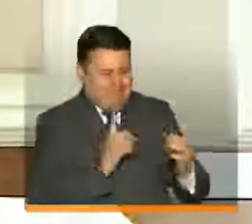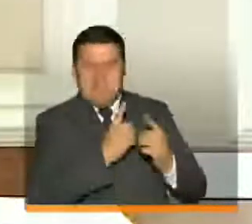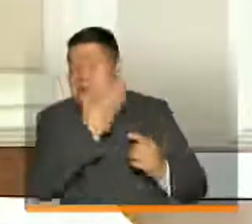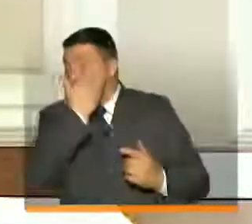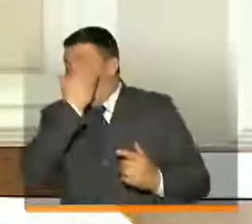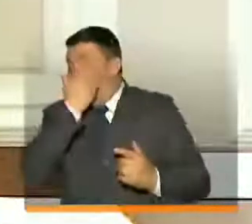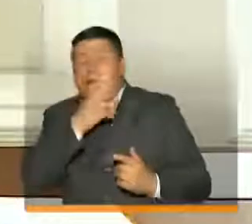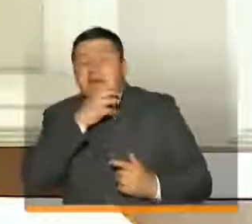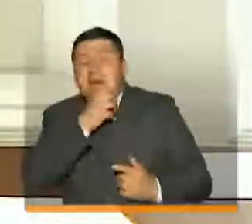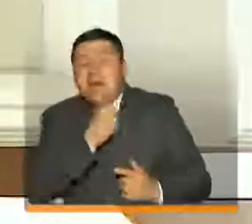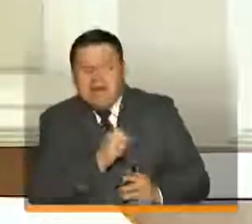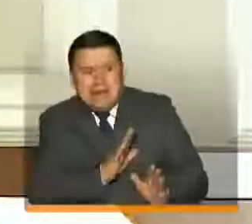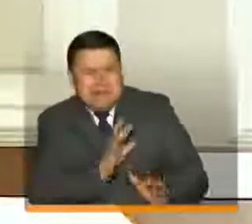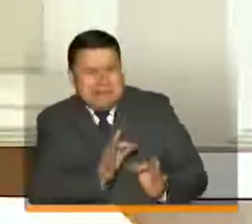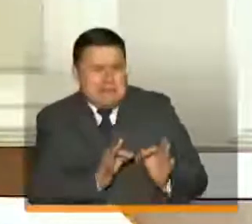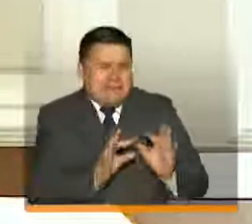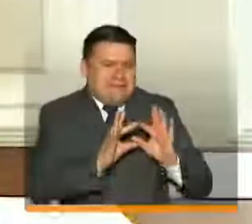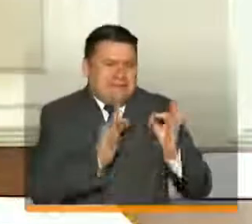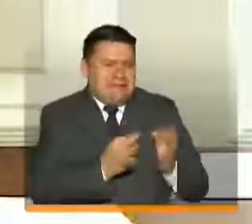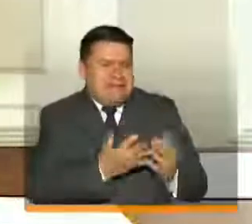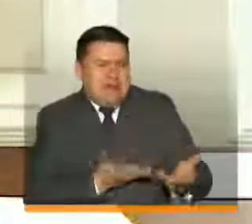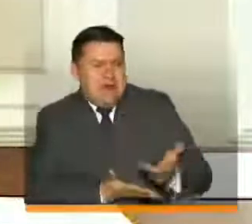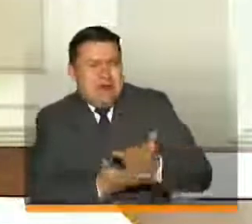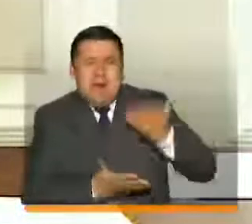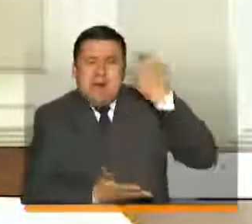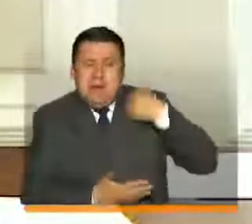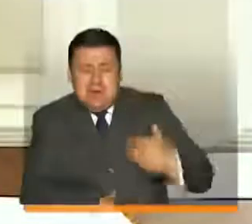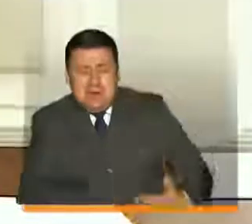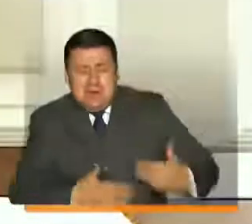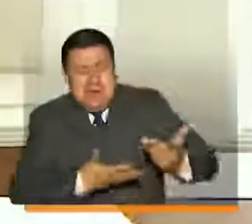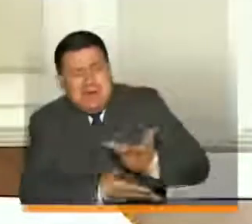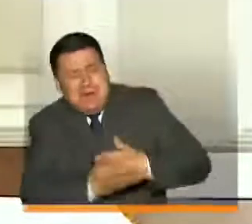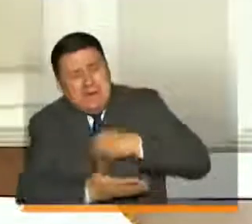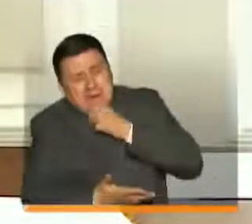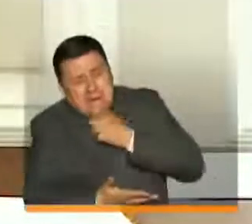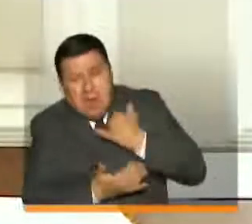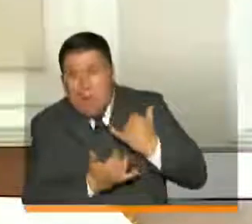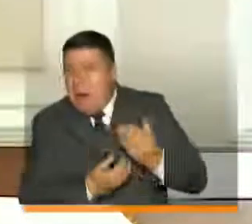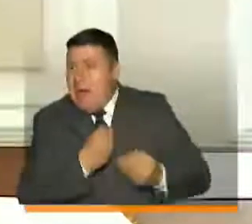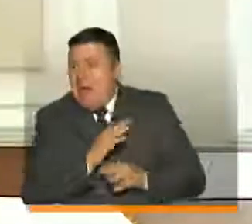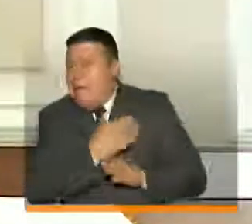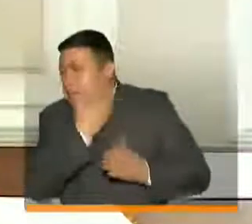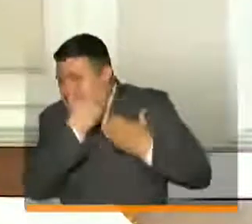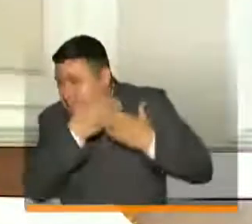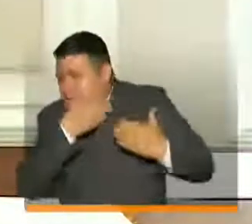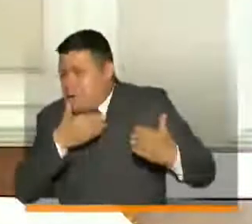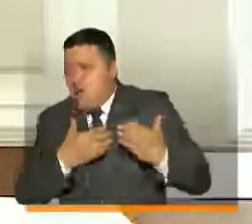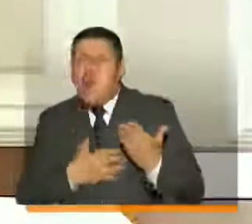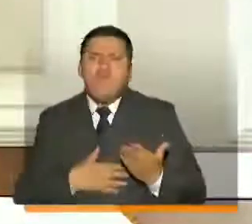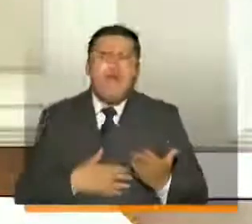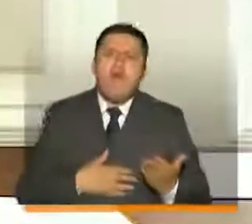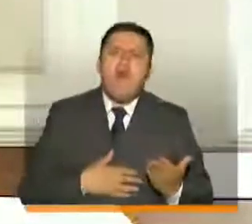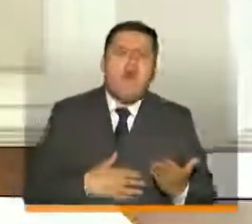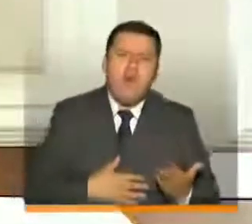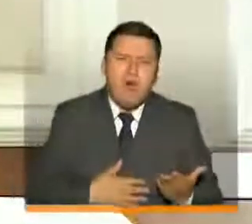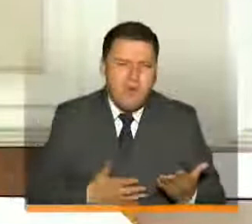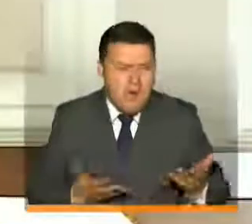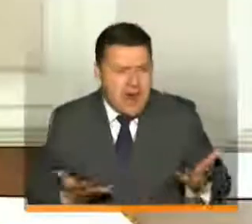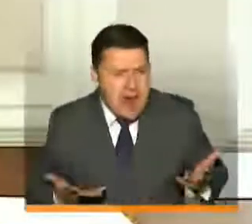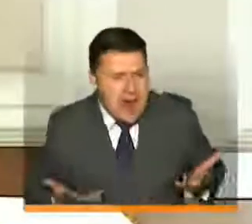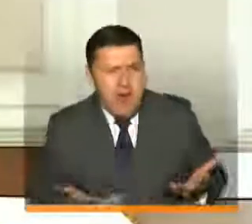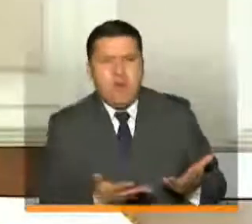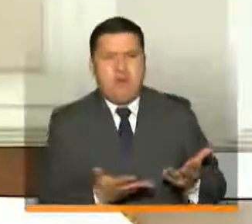ese pariente que queremos tanto, con el que compartíamos con frecuencia, que hoy no lo estamos haciendo, para poder